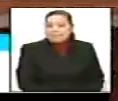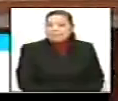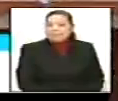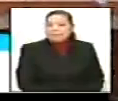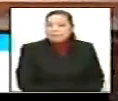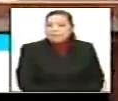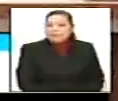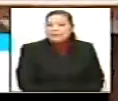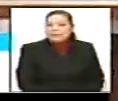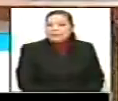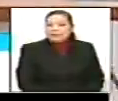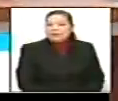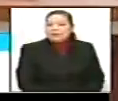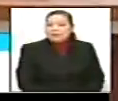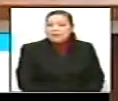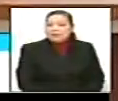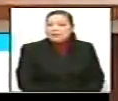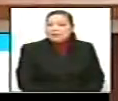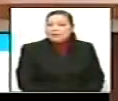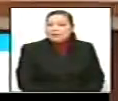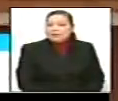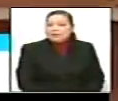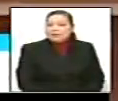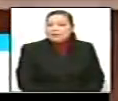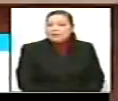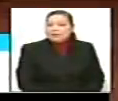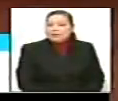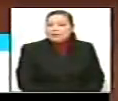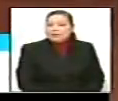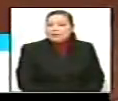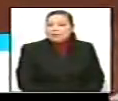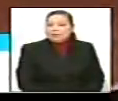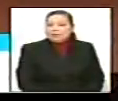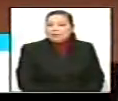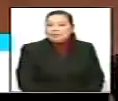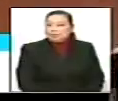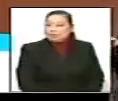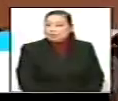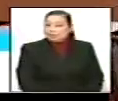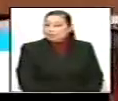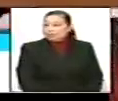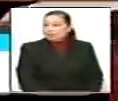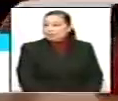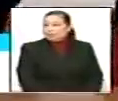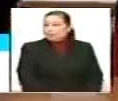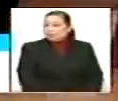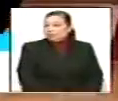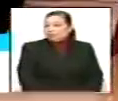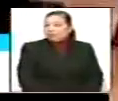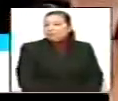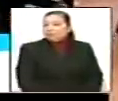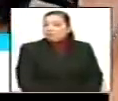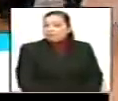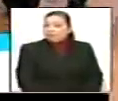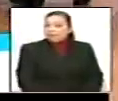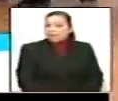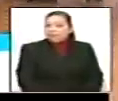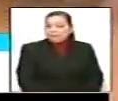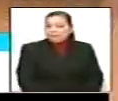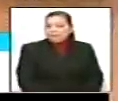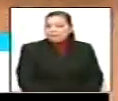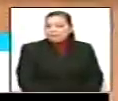vamos a hacer que responda, presidenta, al ingeniero Johnny, ingeniero economista. El ingeniero economista tiene uso de la